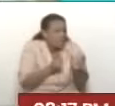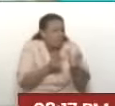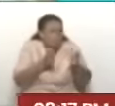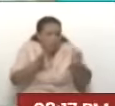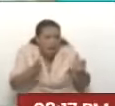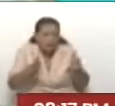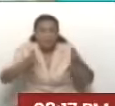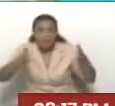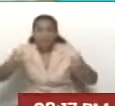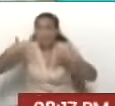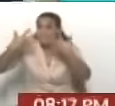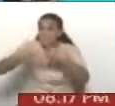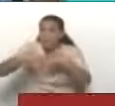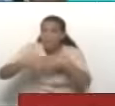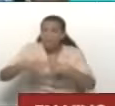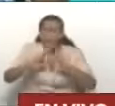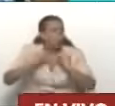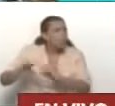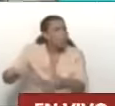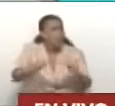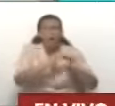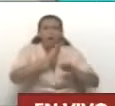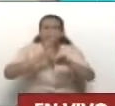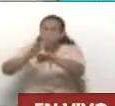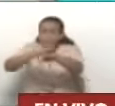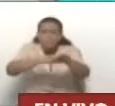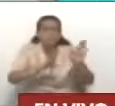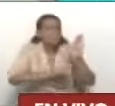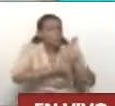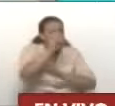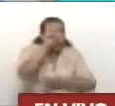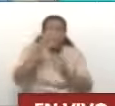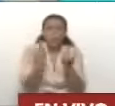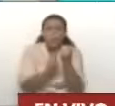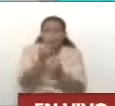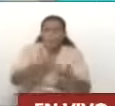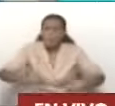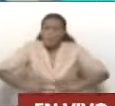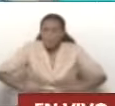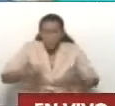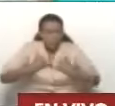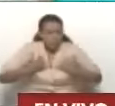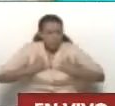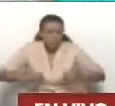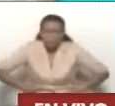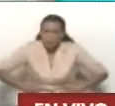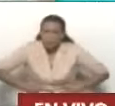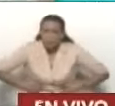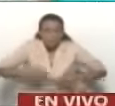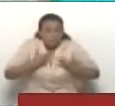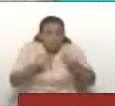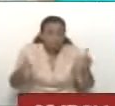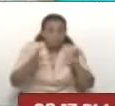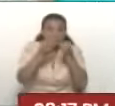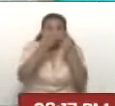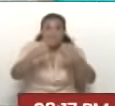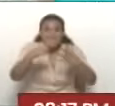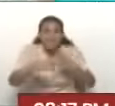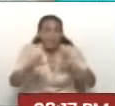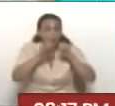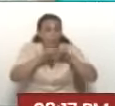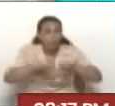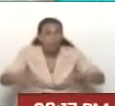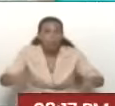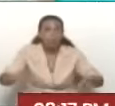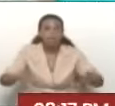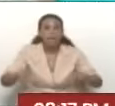medianos, grandes, es con todo, a desarrollar la economía de esfuerzo propio, que diversifica la riqueza, que